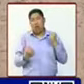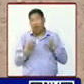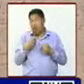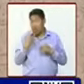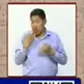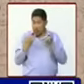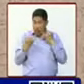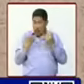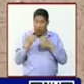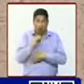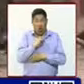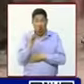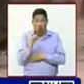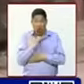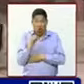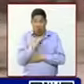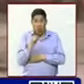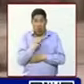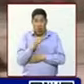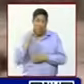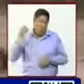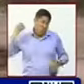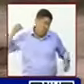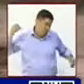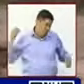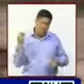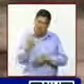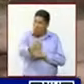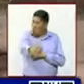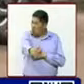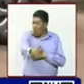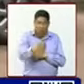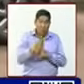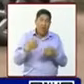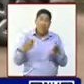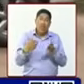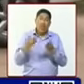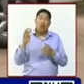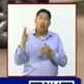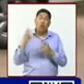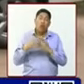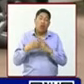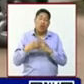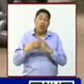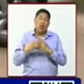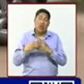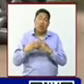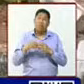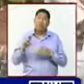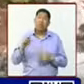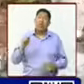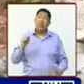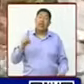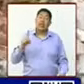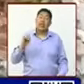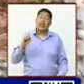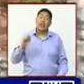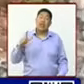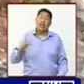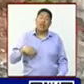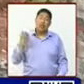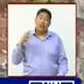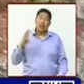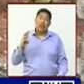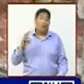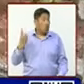el informe, el conductor estaba circulando con exceso de velocidad por inmediaciones del cuarto y quinto anillo de la Radial 16. Este incidente solo ha dejado